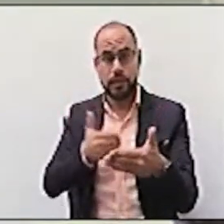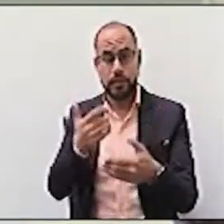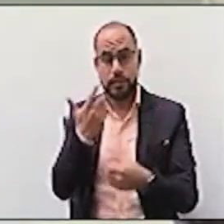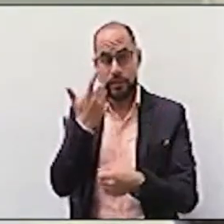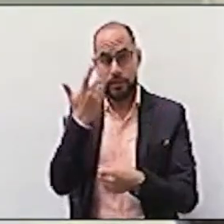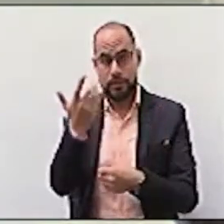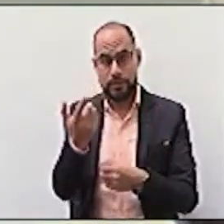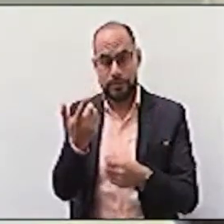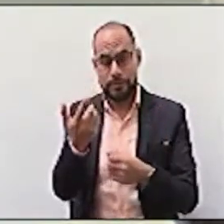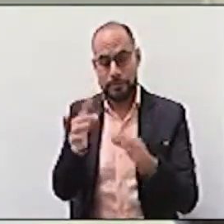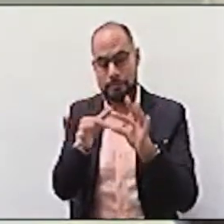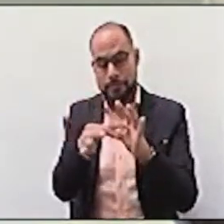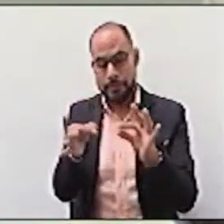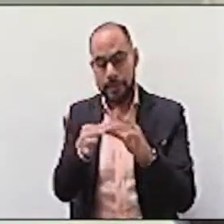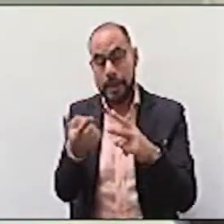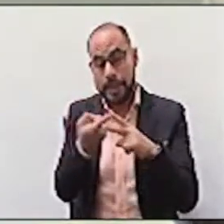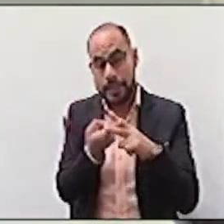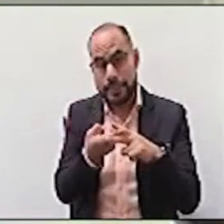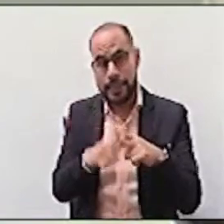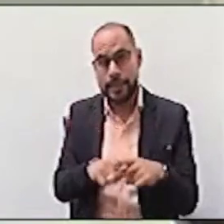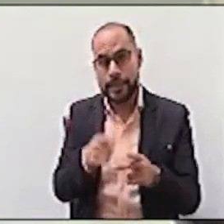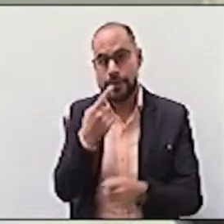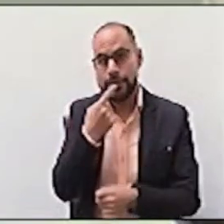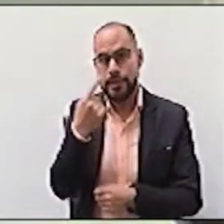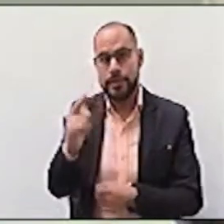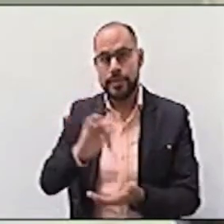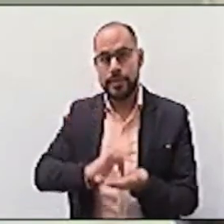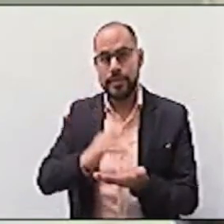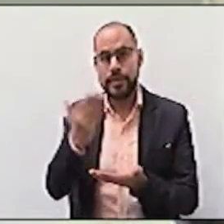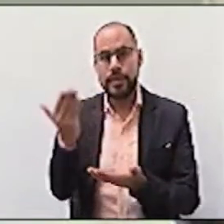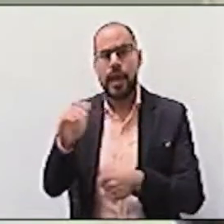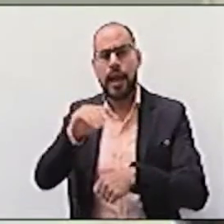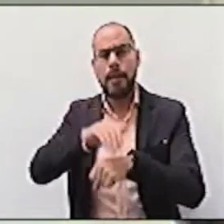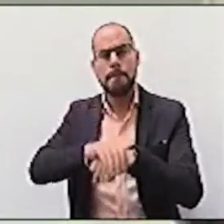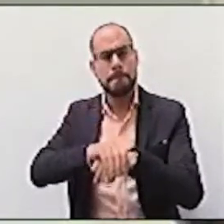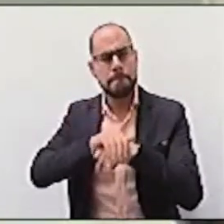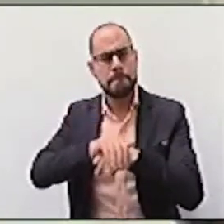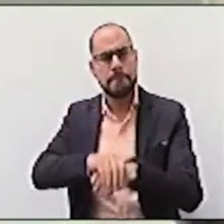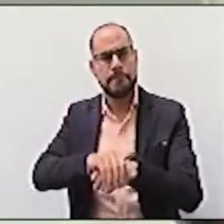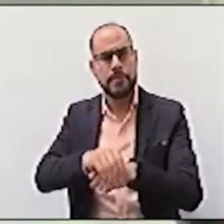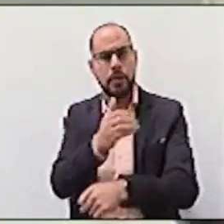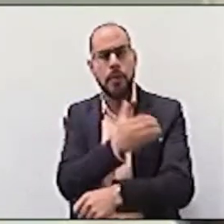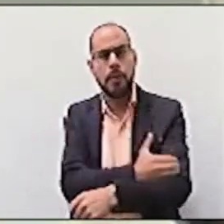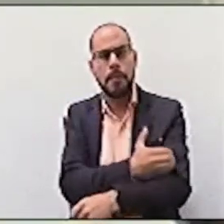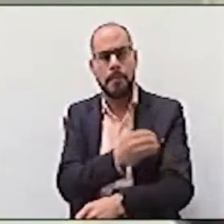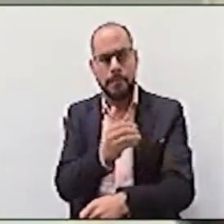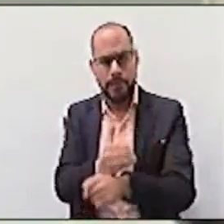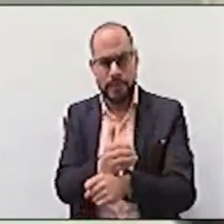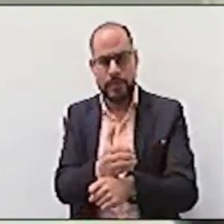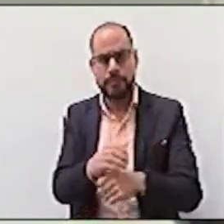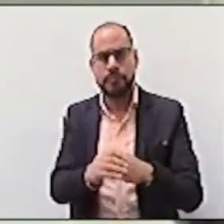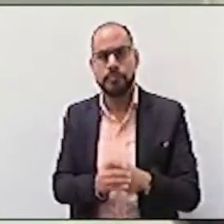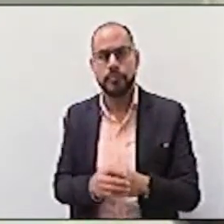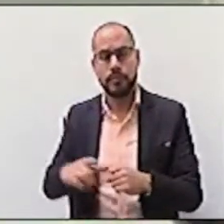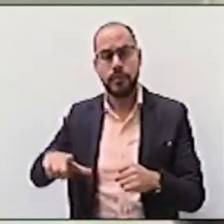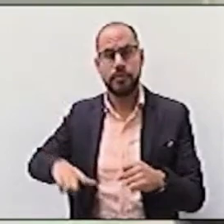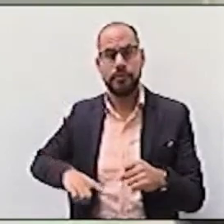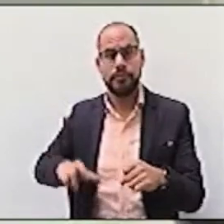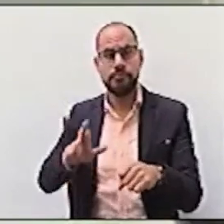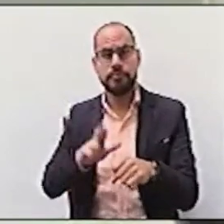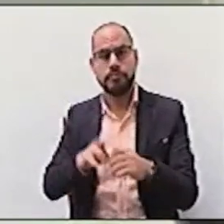mi intervención agradeciéndole a mi amigo, a mi compañero, el